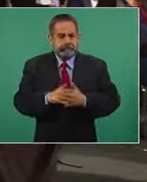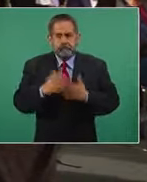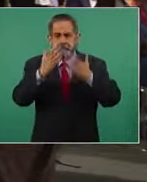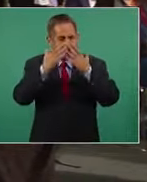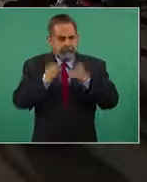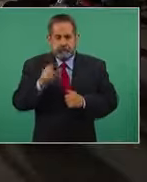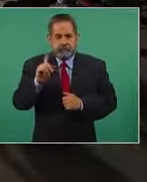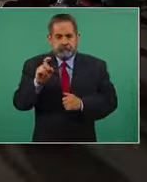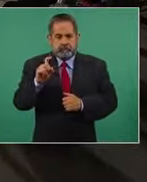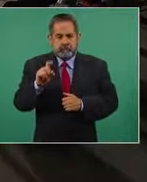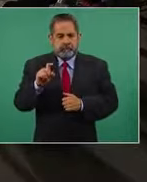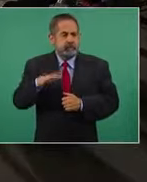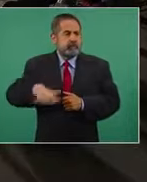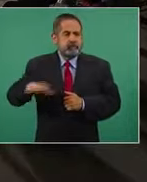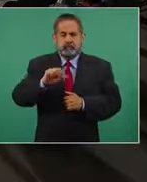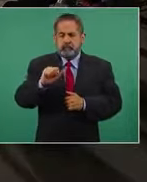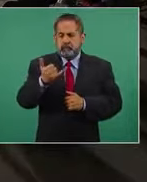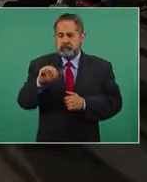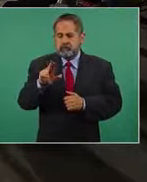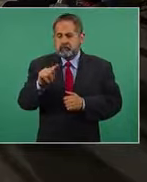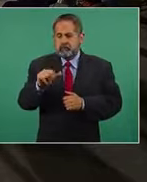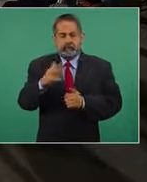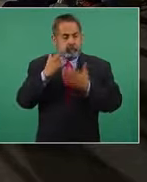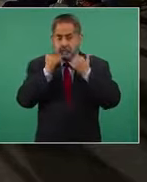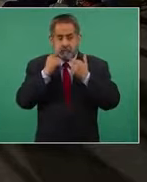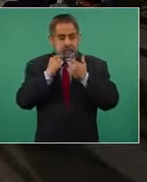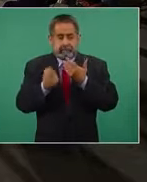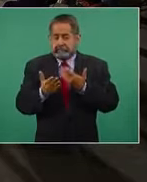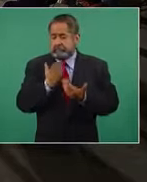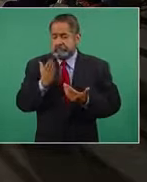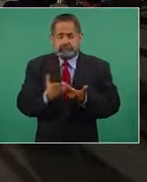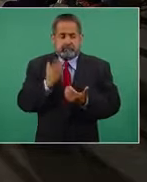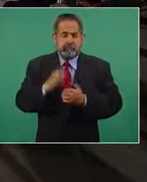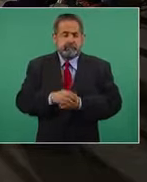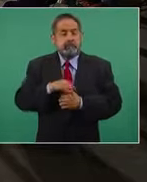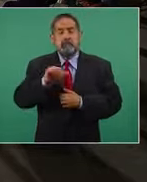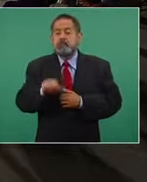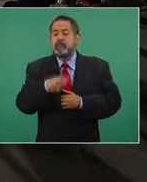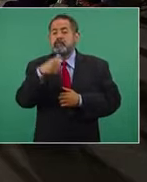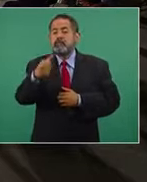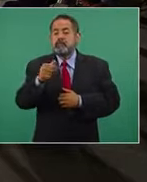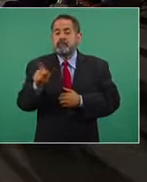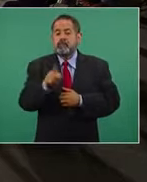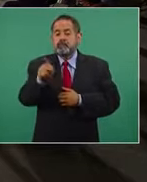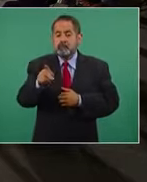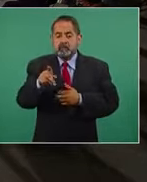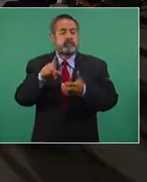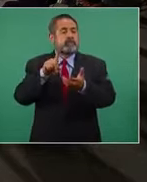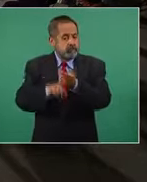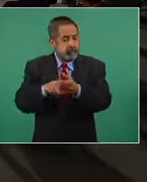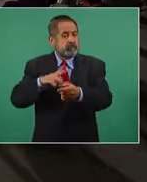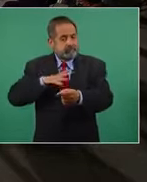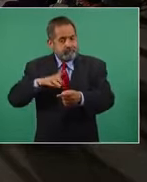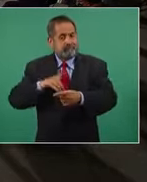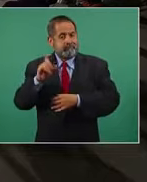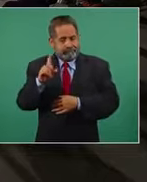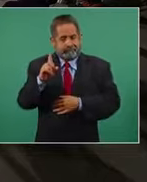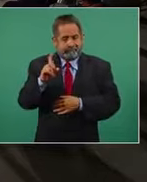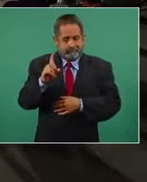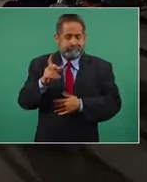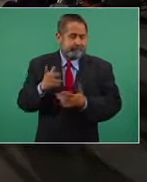agua en Ayutla, no la suficiente, que el otro poblado sí tiene agua.